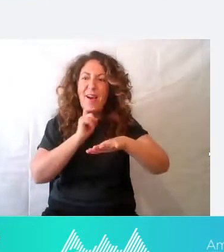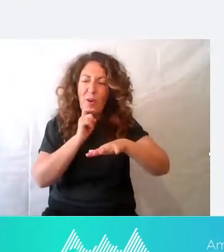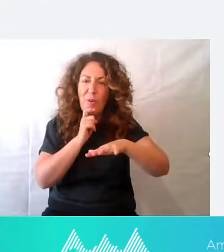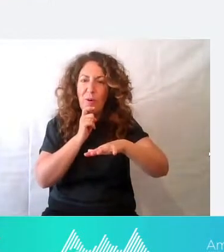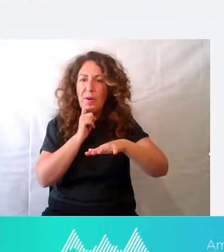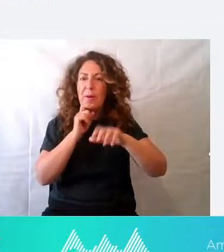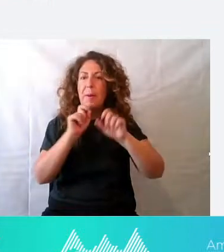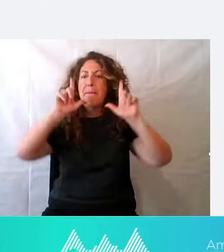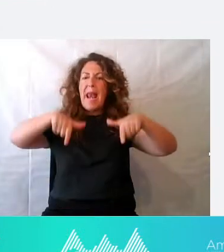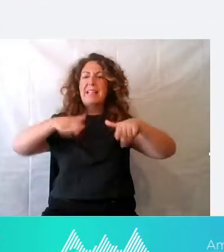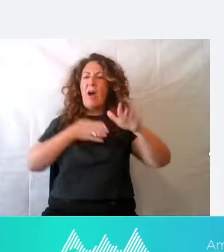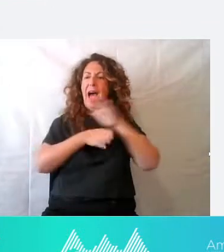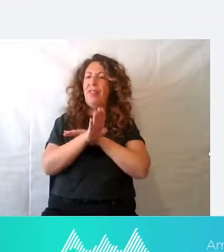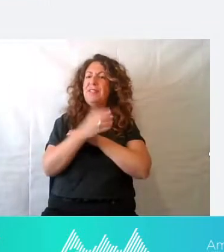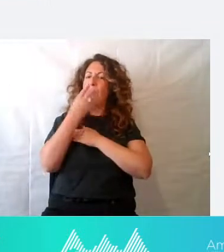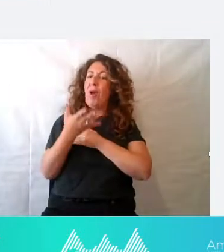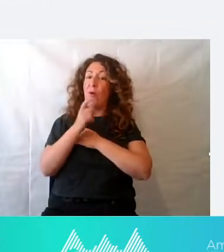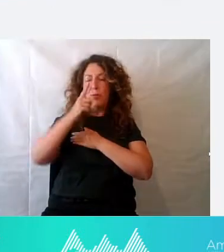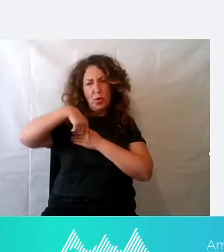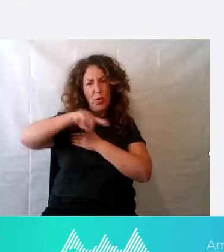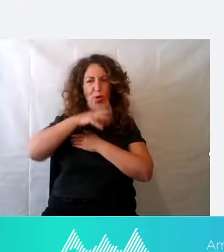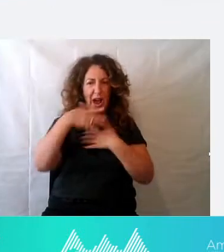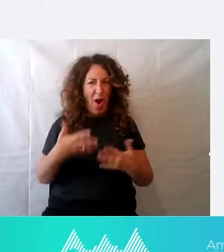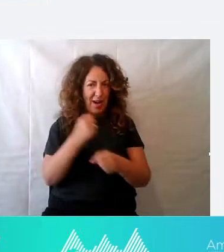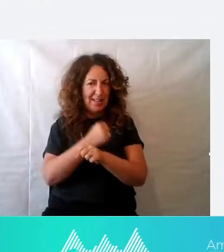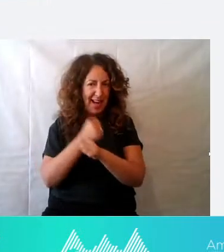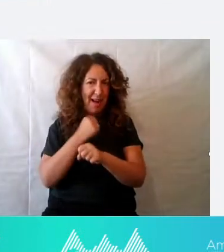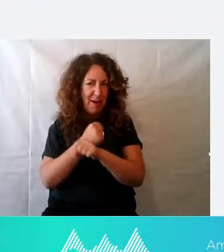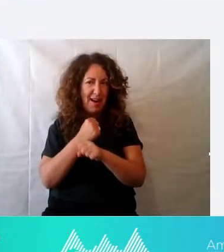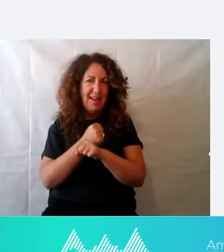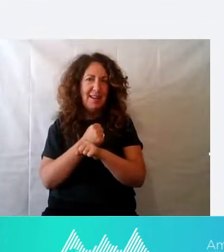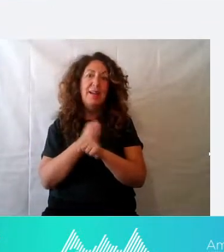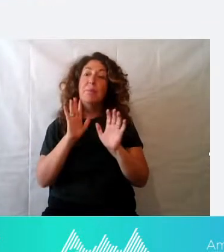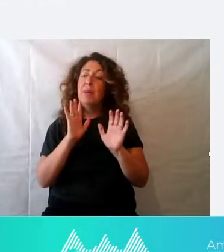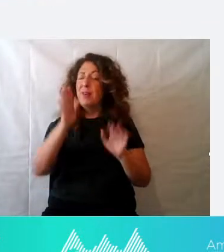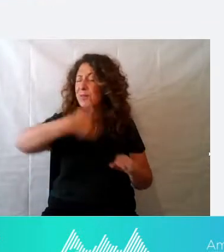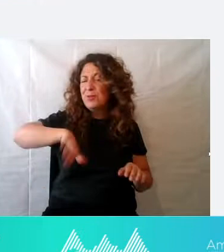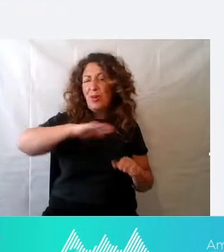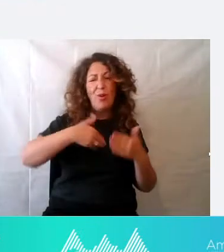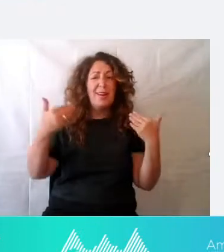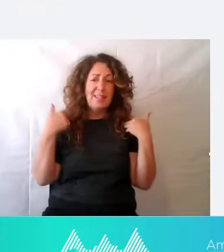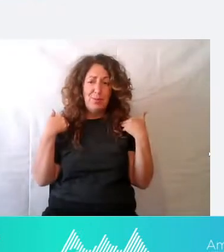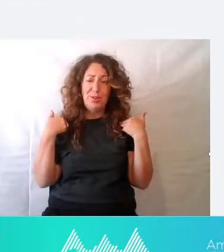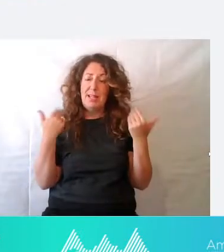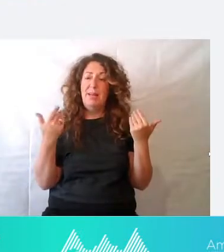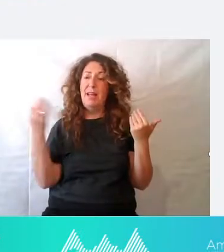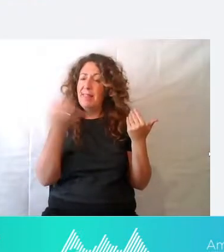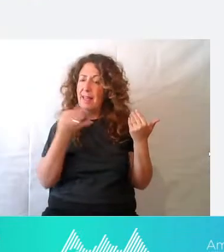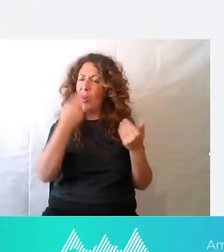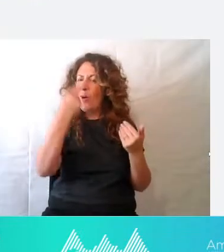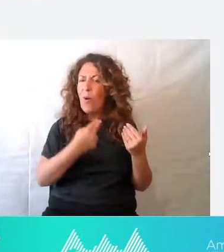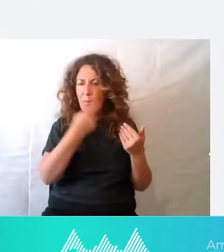aún más accesible en eso estamos trabajando pero yo creo que es comprobéis responsabilidad de todos y es comprometer tiene que ser compromiso de todos en